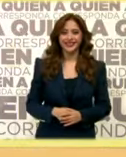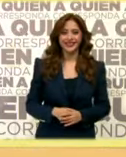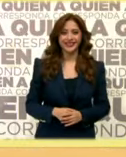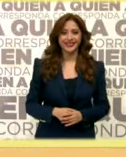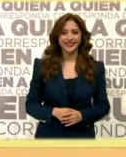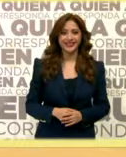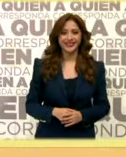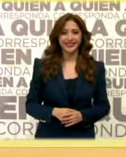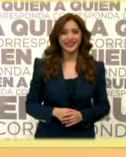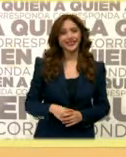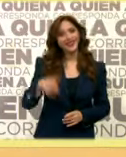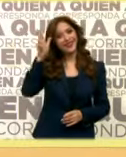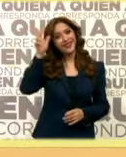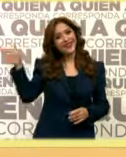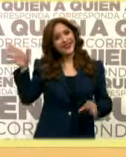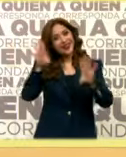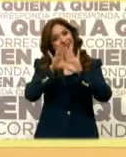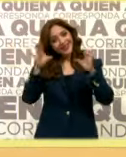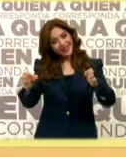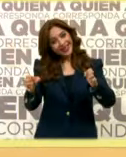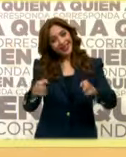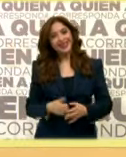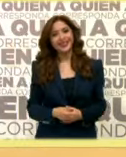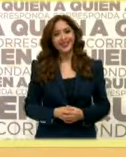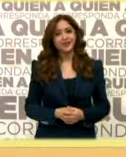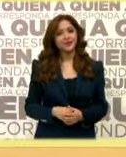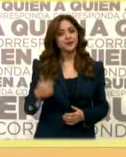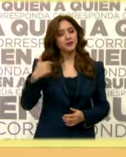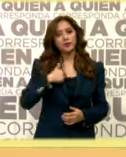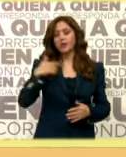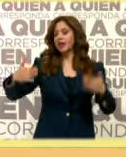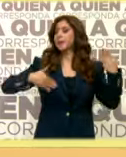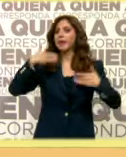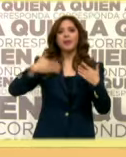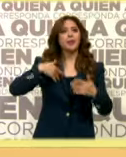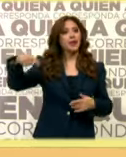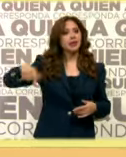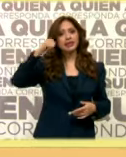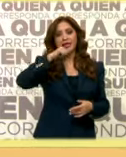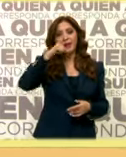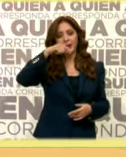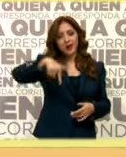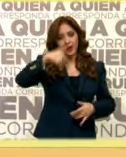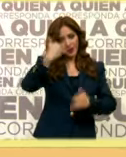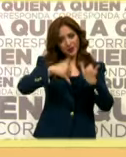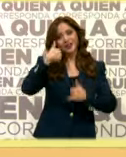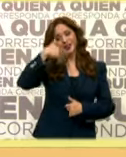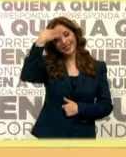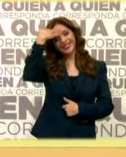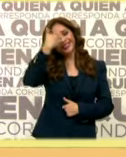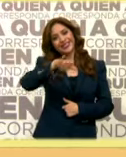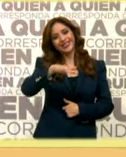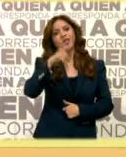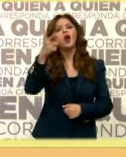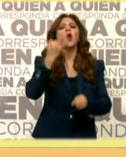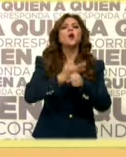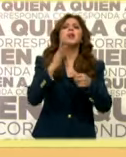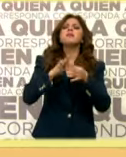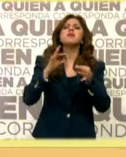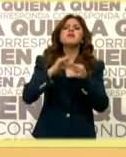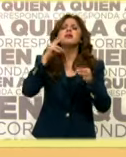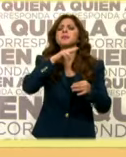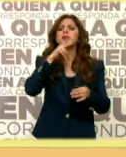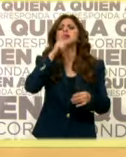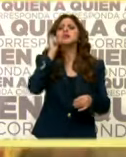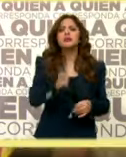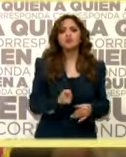Hola, hola, señor Garralda, ¿cómo está? Yo muy divertida, como siempre, en la Villa Juguetón. Lo sabemos, cariño. Yo lo sé, señor Garralda. Cuéntanos rápidamente. Rápidamente,